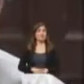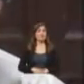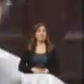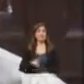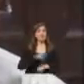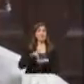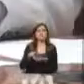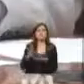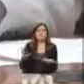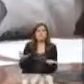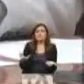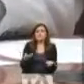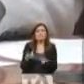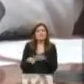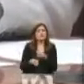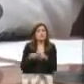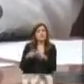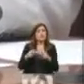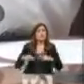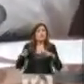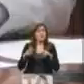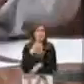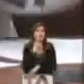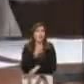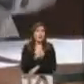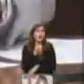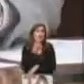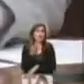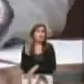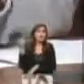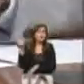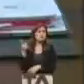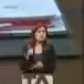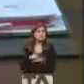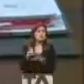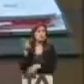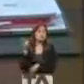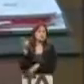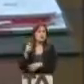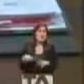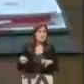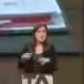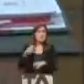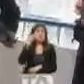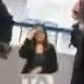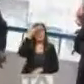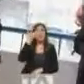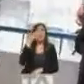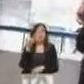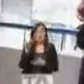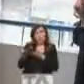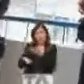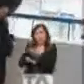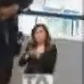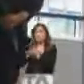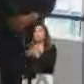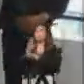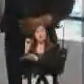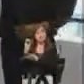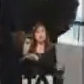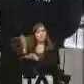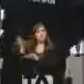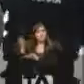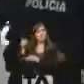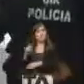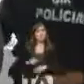la investigación realizada en Hong Kong a la empresa Glory International Company y por qué compartió esa información con su tío